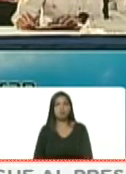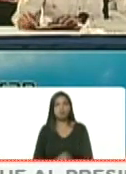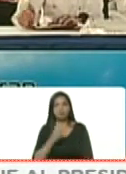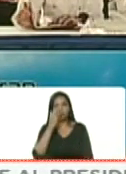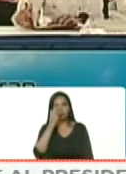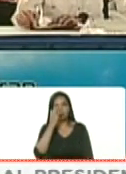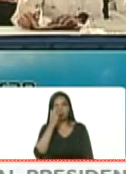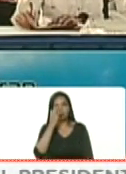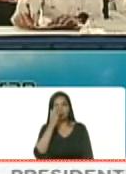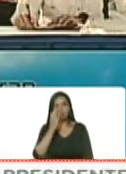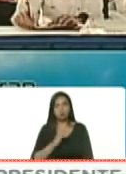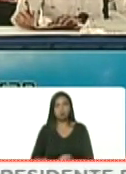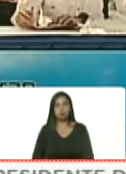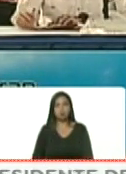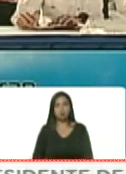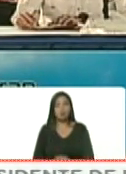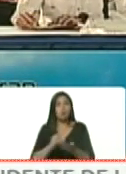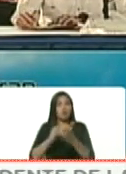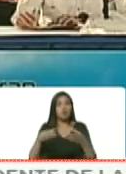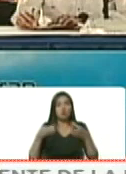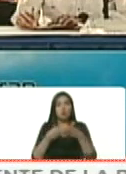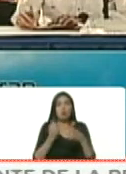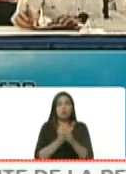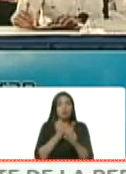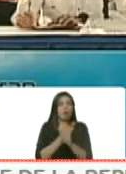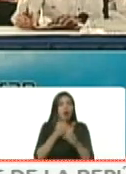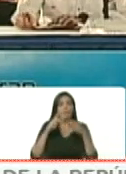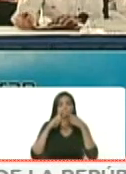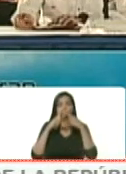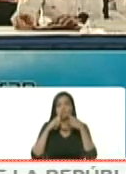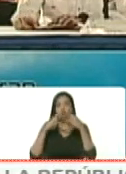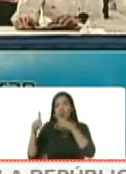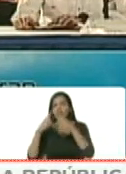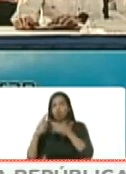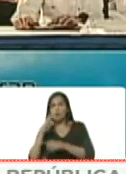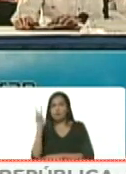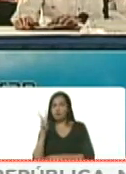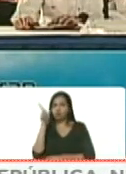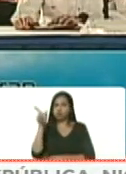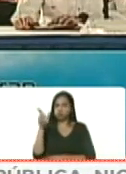establecer una mesa permanente de diálogo político por Venezuela